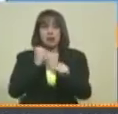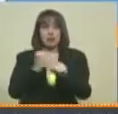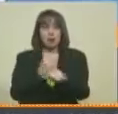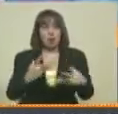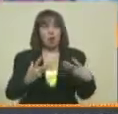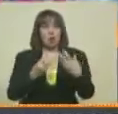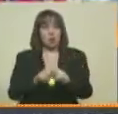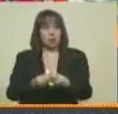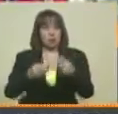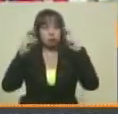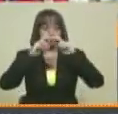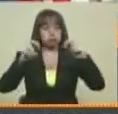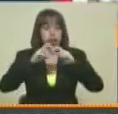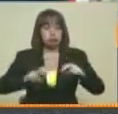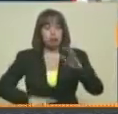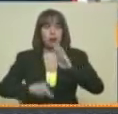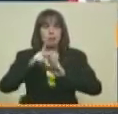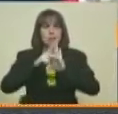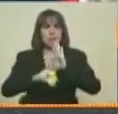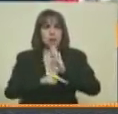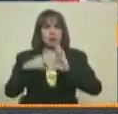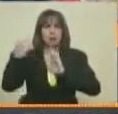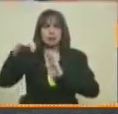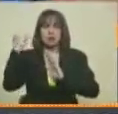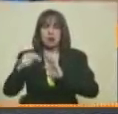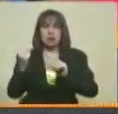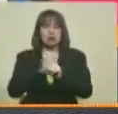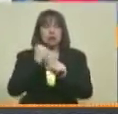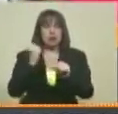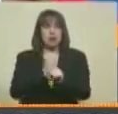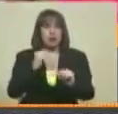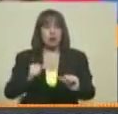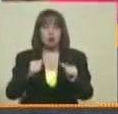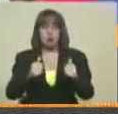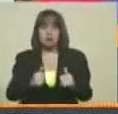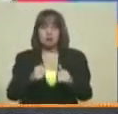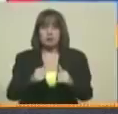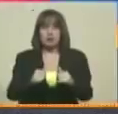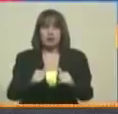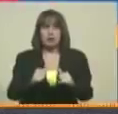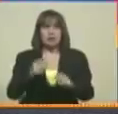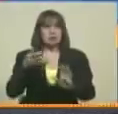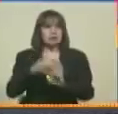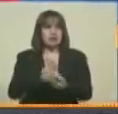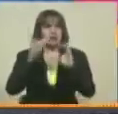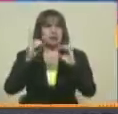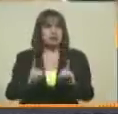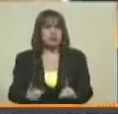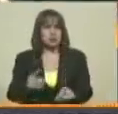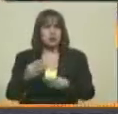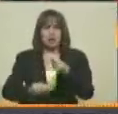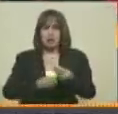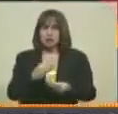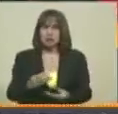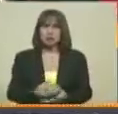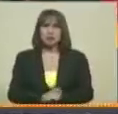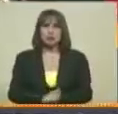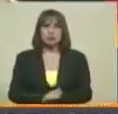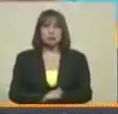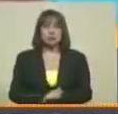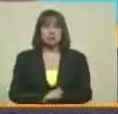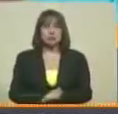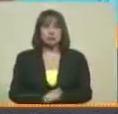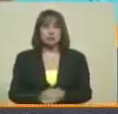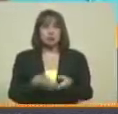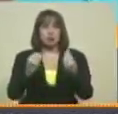Plan Nacional de las Comunas y para revisar todas las iniciativas y todas las decisiones y acciones que vayamos tomando en